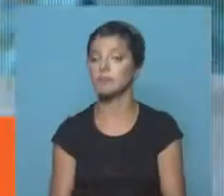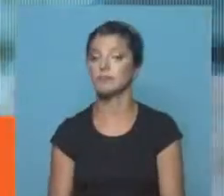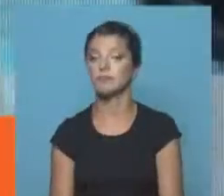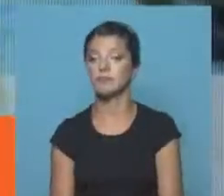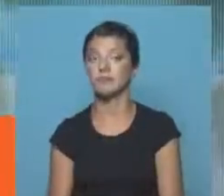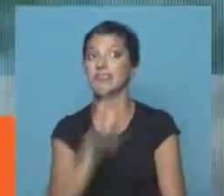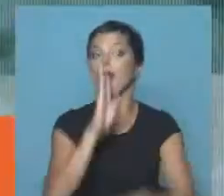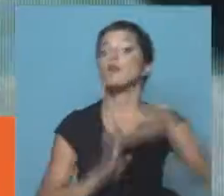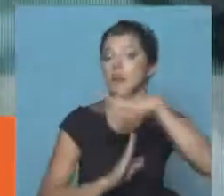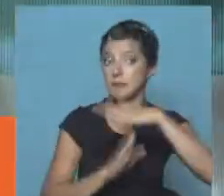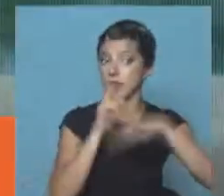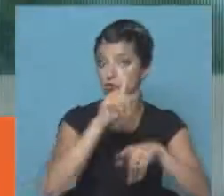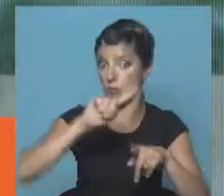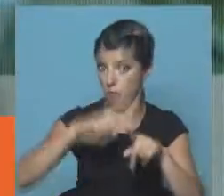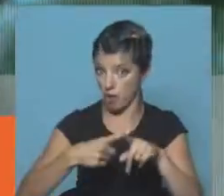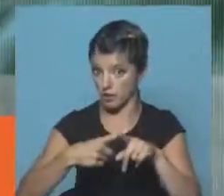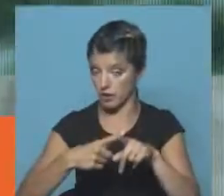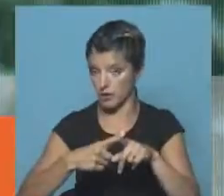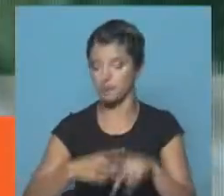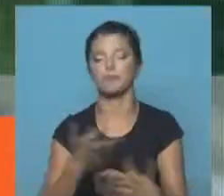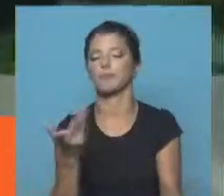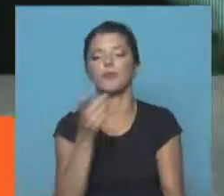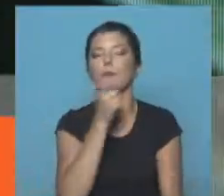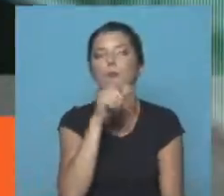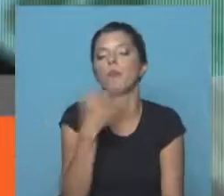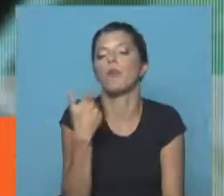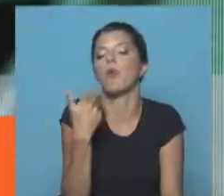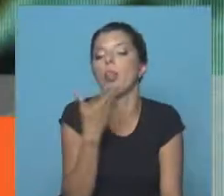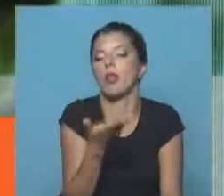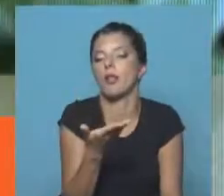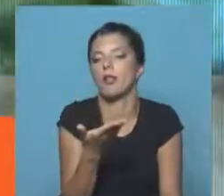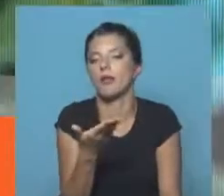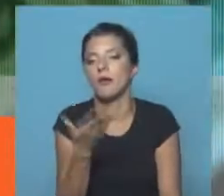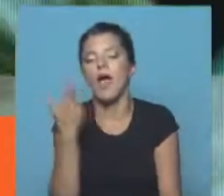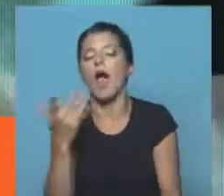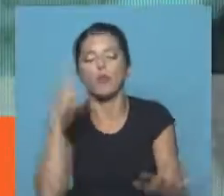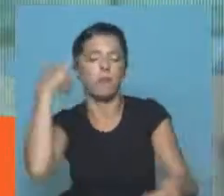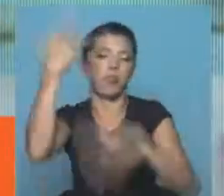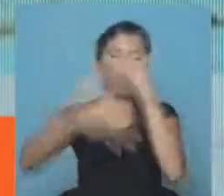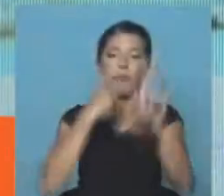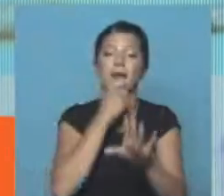hacer Trump. De repente puede provocar algún escozor